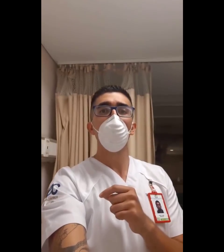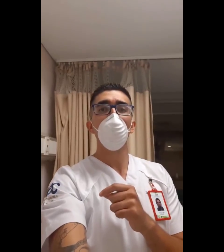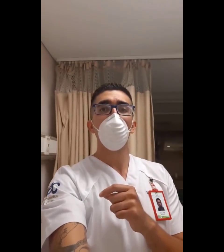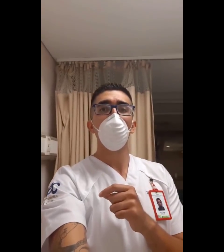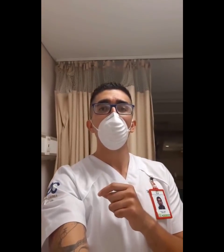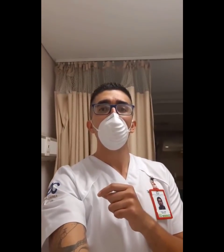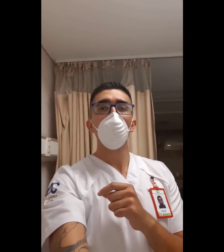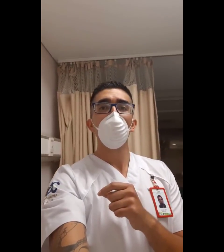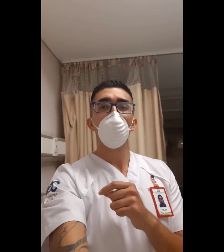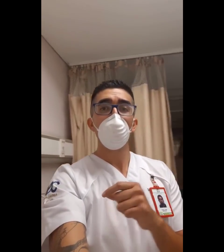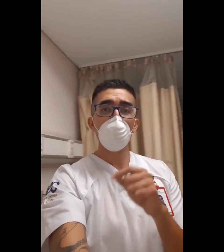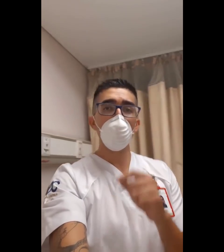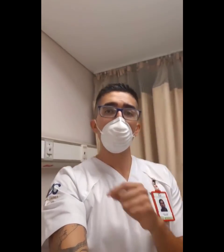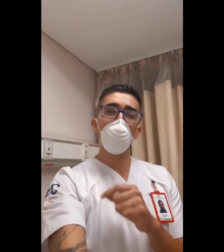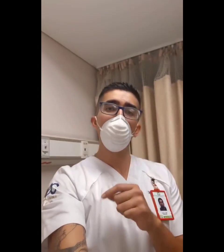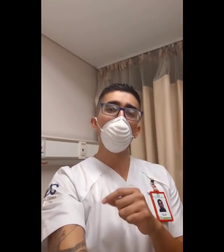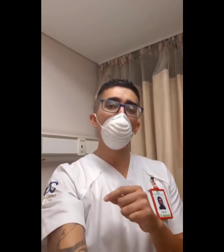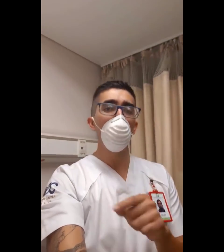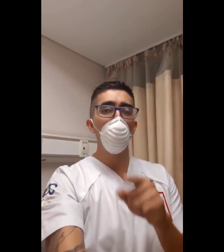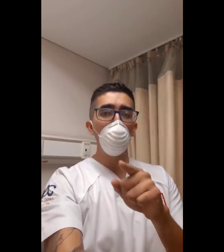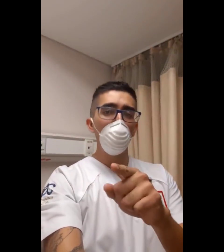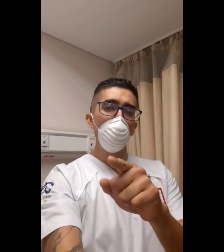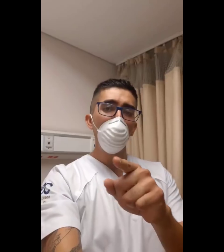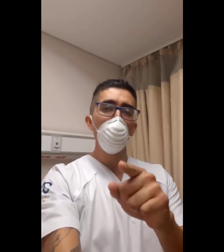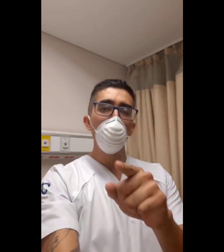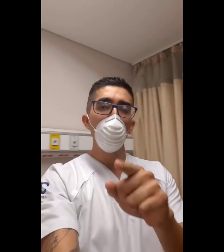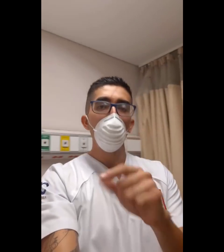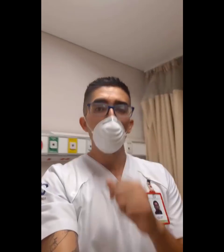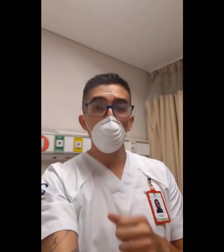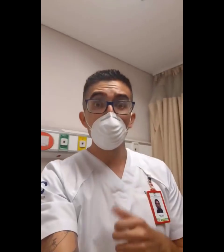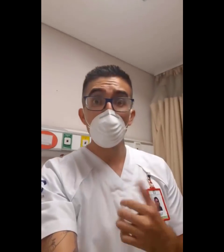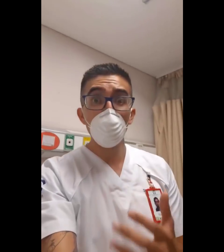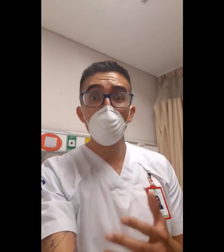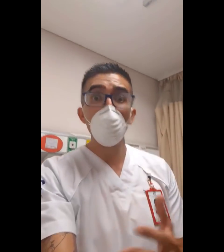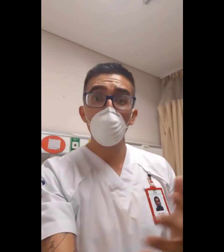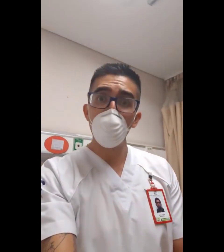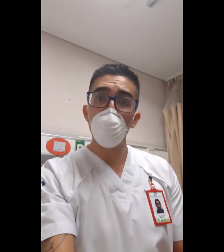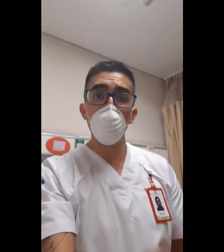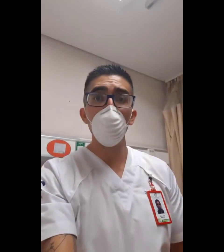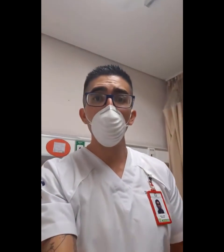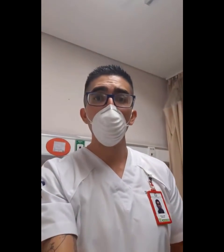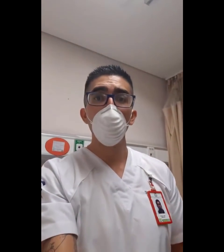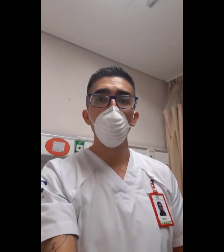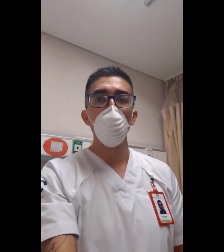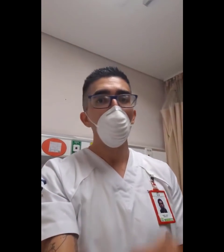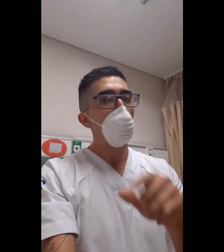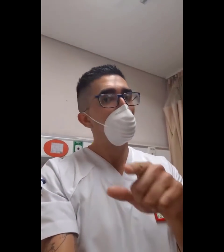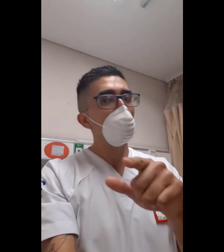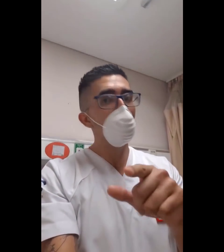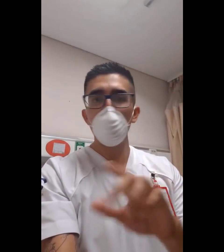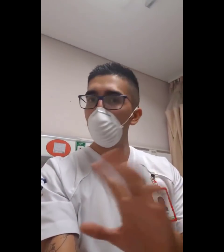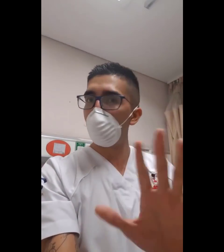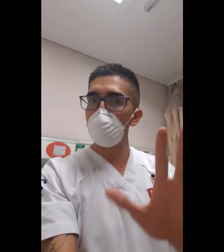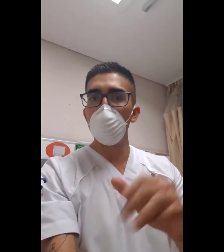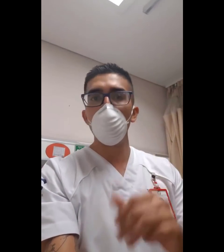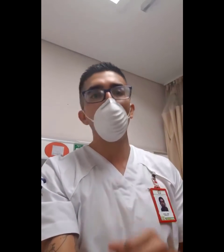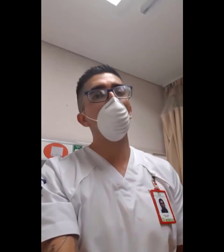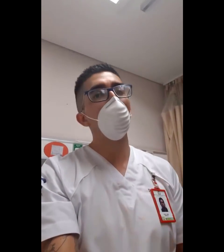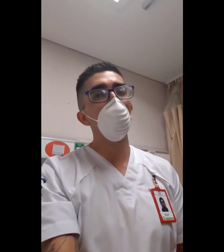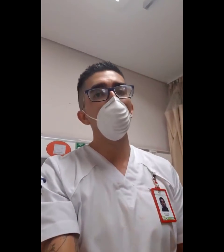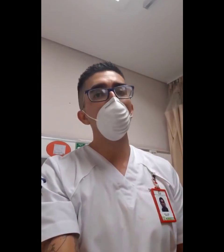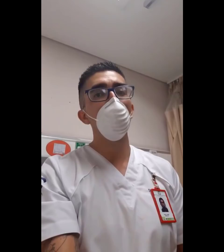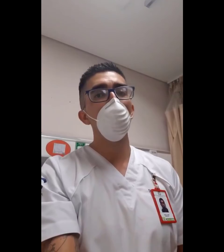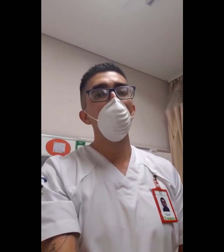exactos. Y este mensaje va dirigido para ti, que eres escéptico de la enfermedad, para ti que no crees